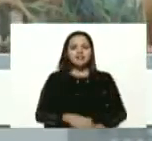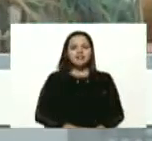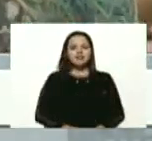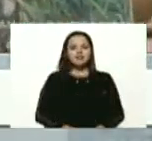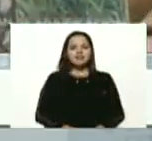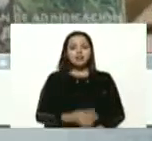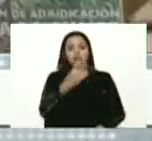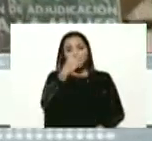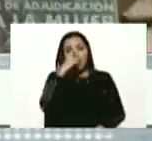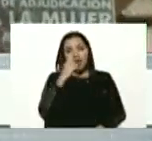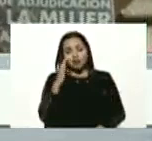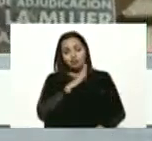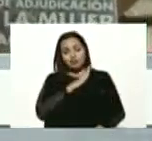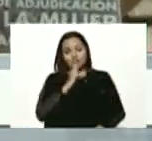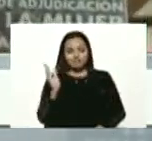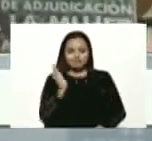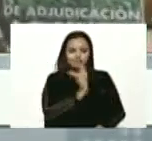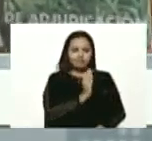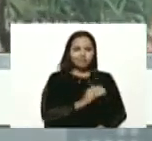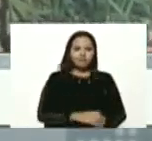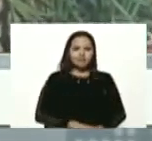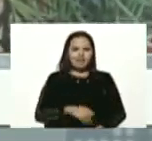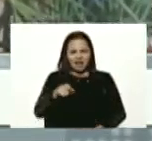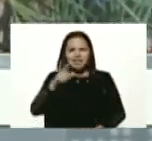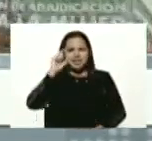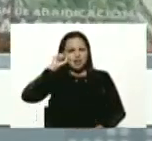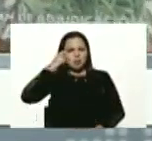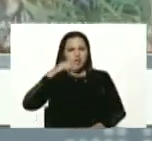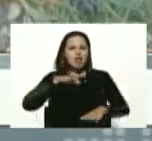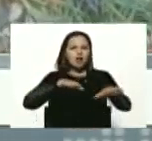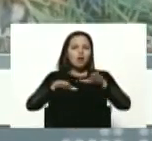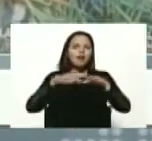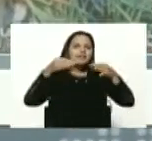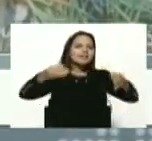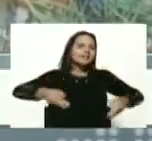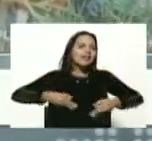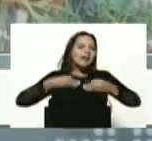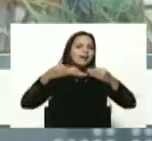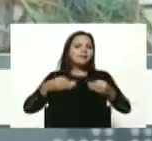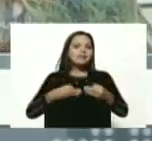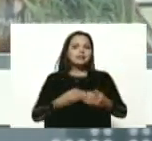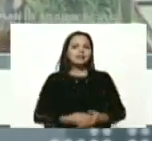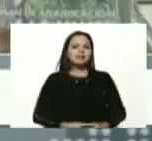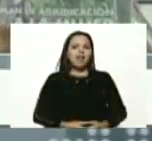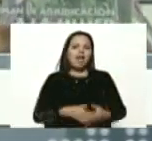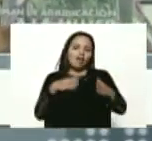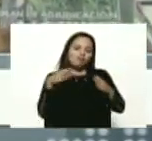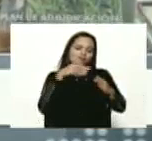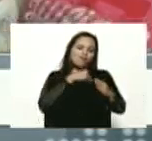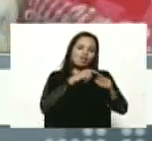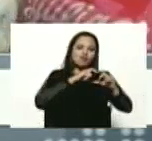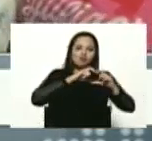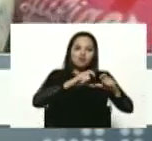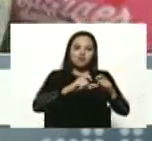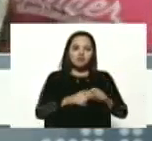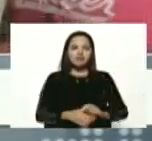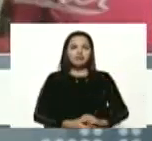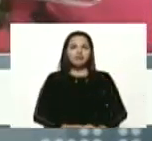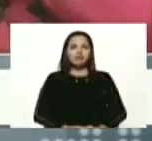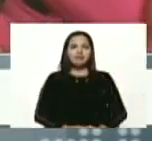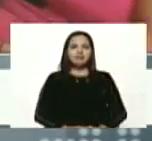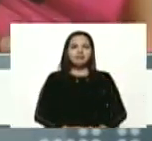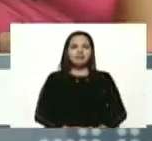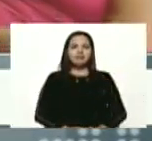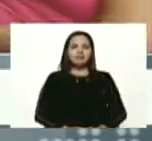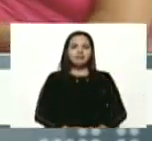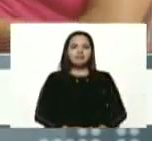Silita, 2 añitos. Ella se acuerda de Cojedes siempre, la tiene en su corazón. Silita, Silita,